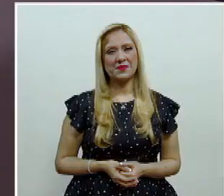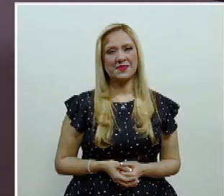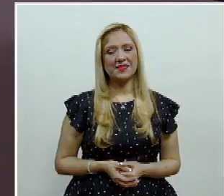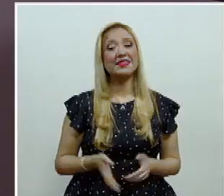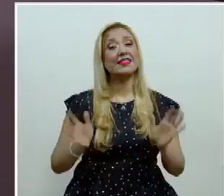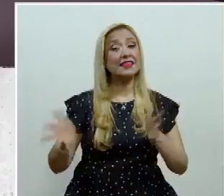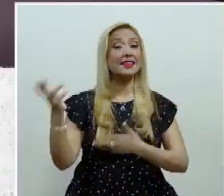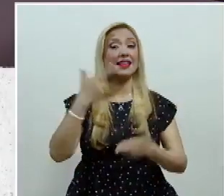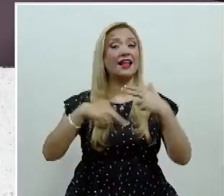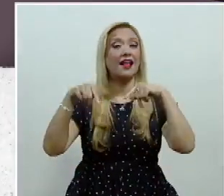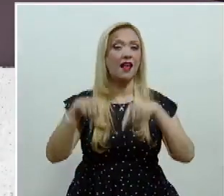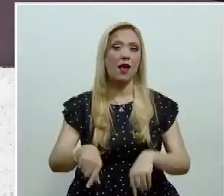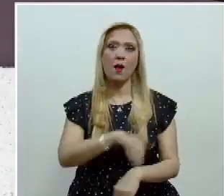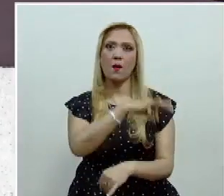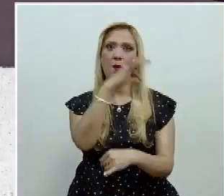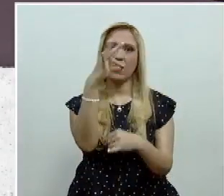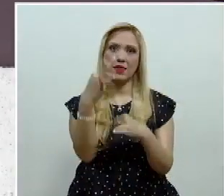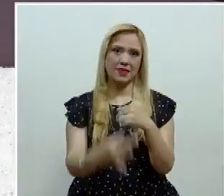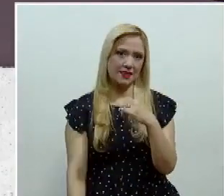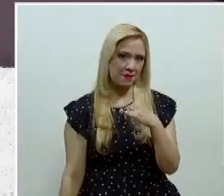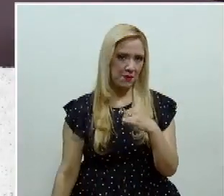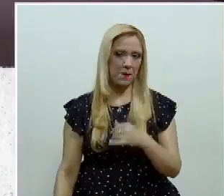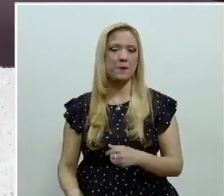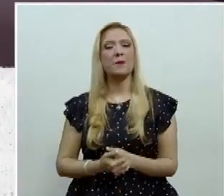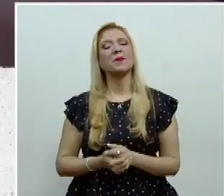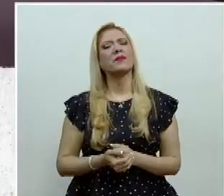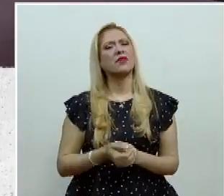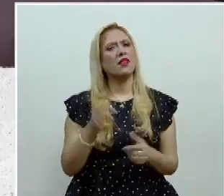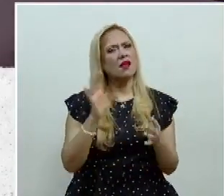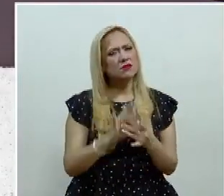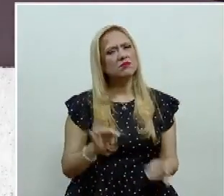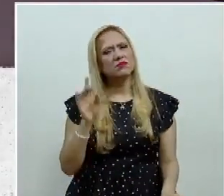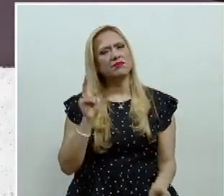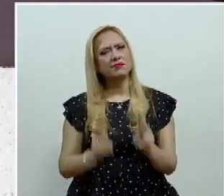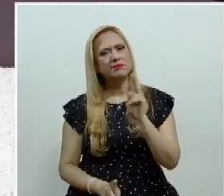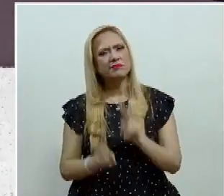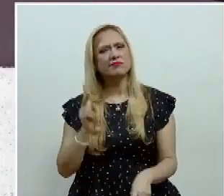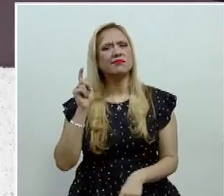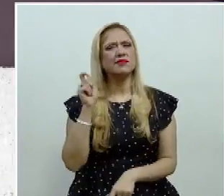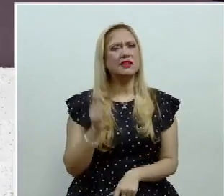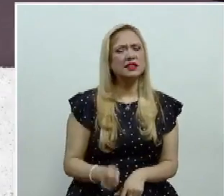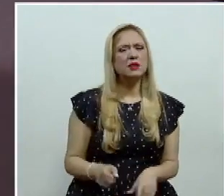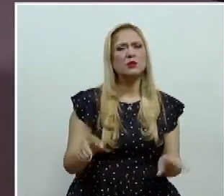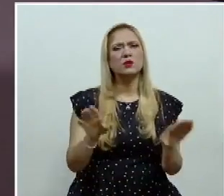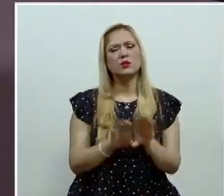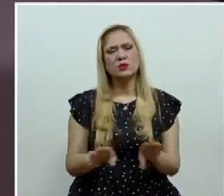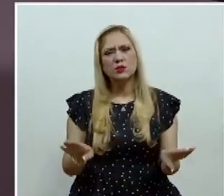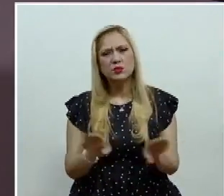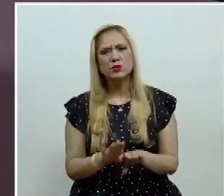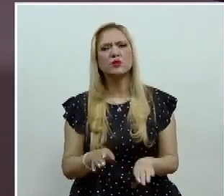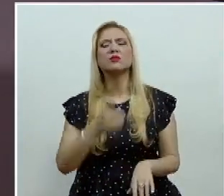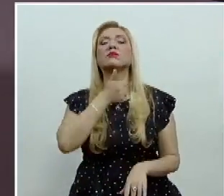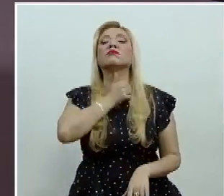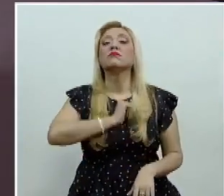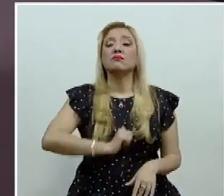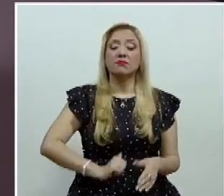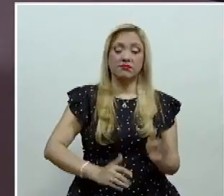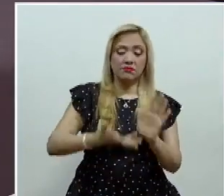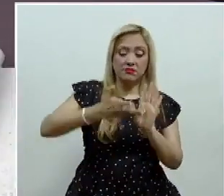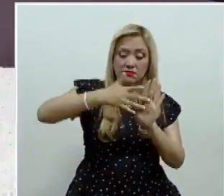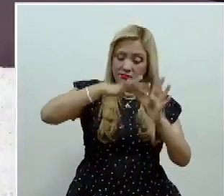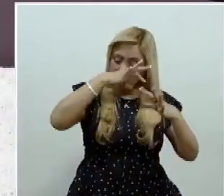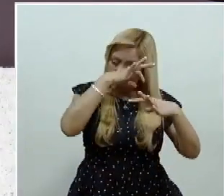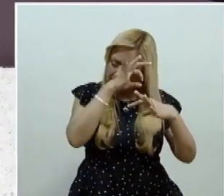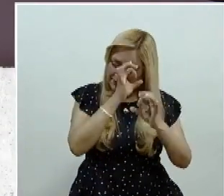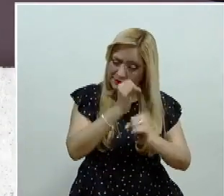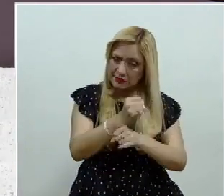Ya estamos de regreso en la parte final del programa de hoy, conversando sobre estas herramientas forenses para poder